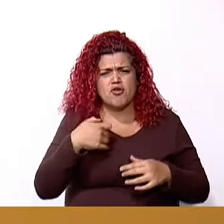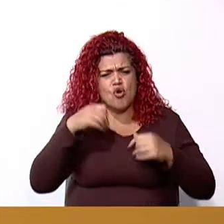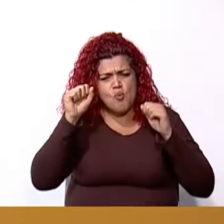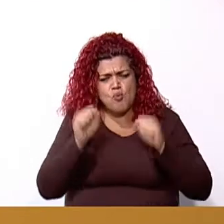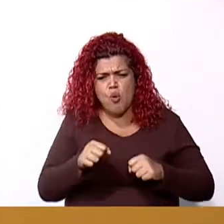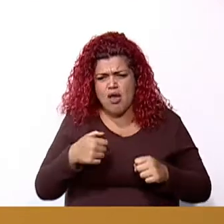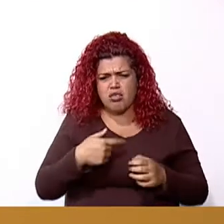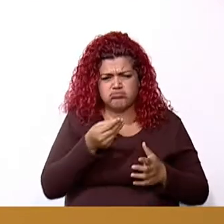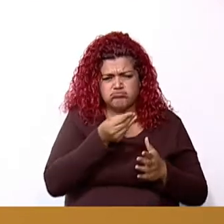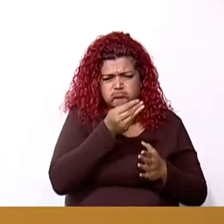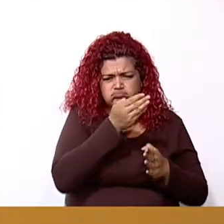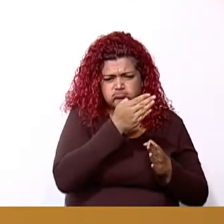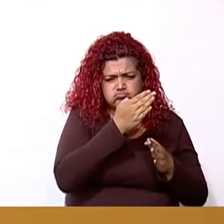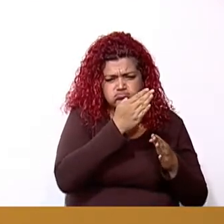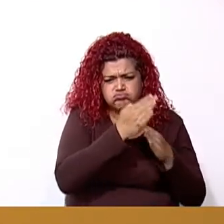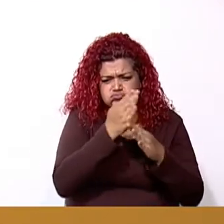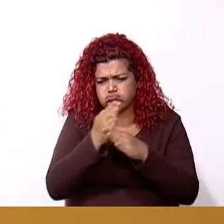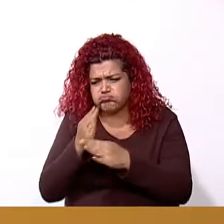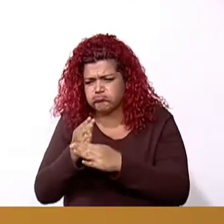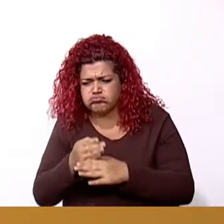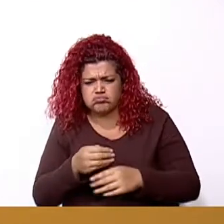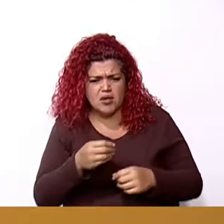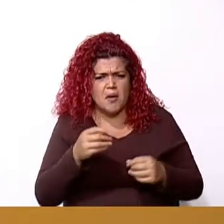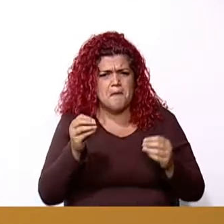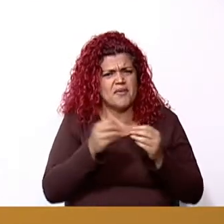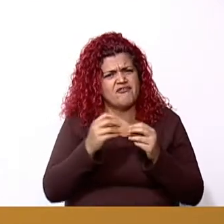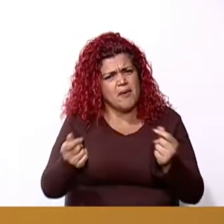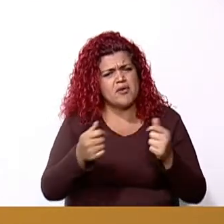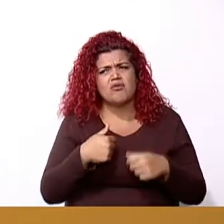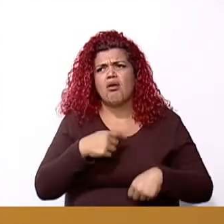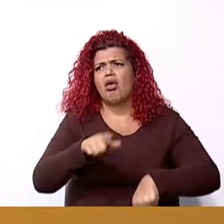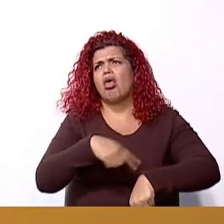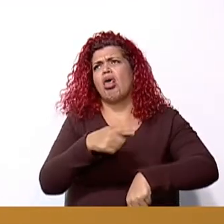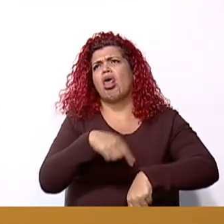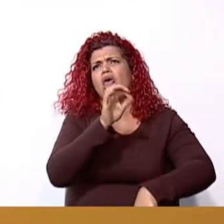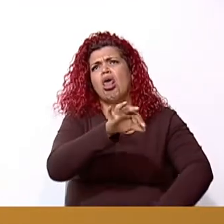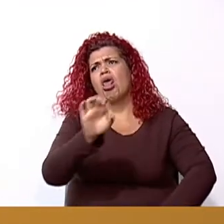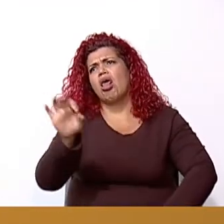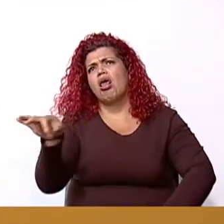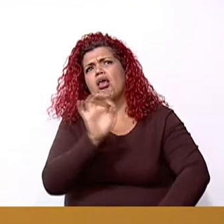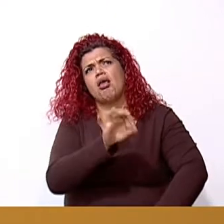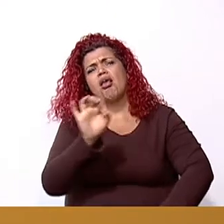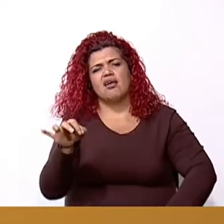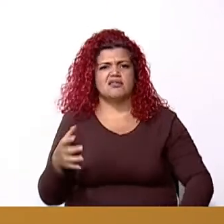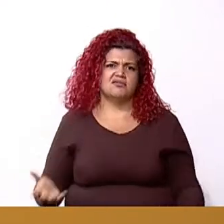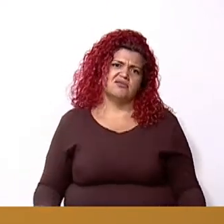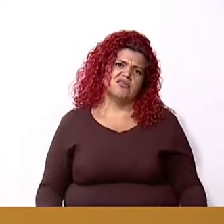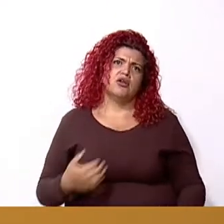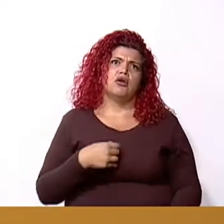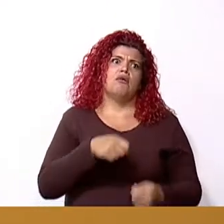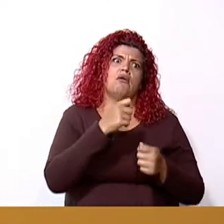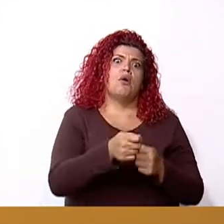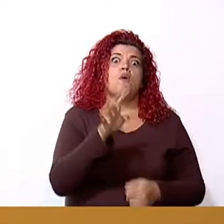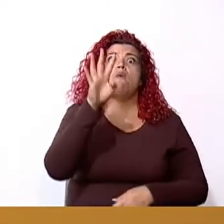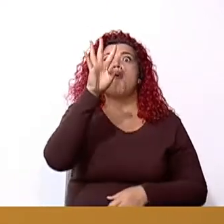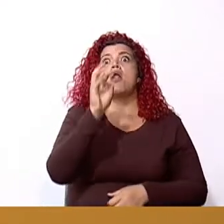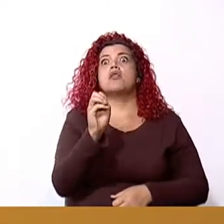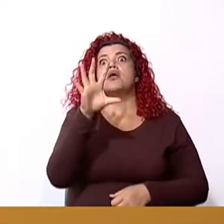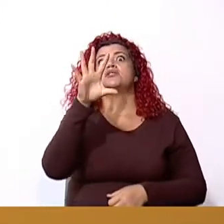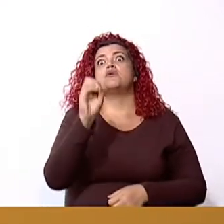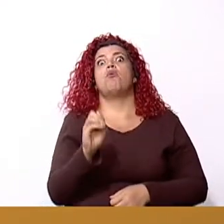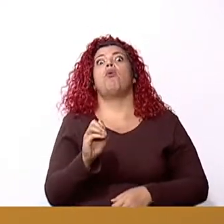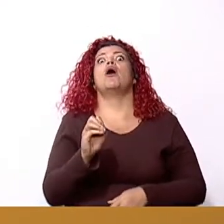esos chocolates más rápido? Porque a mí me parece que duré muchísimo en algo tan sencillo. Imagínense repartiendo 40 o